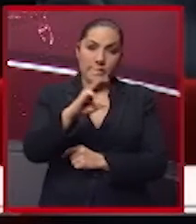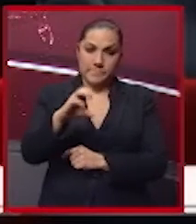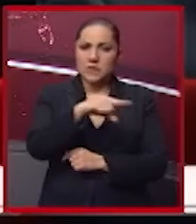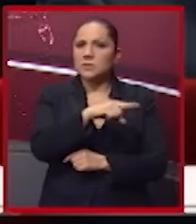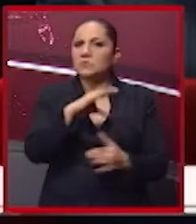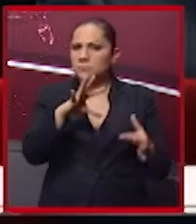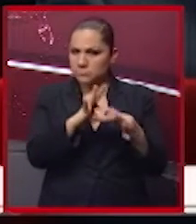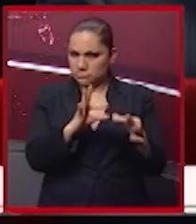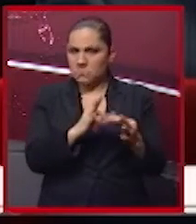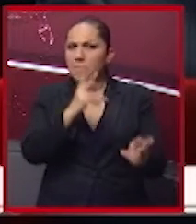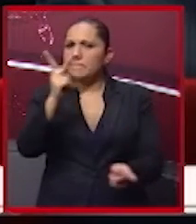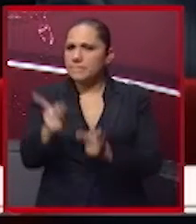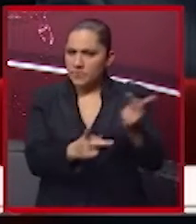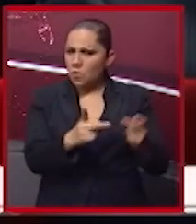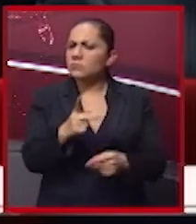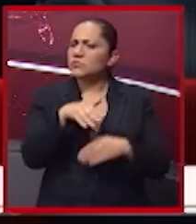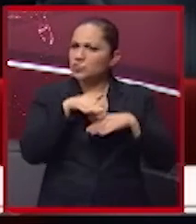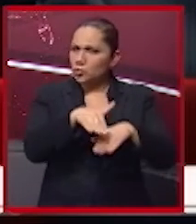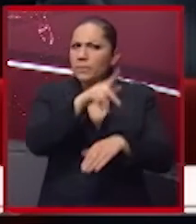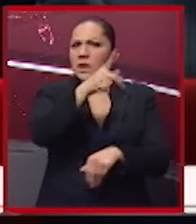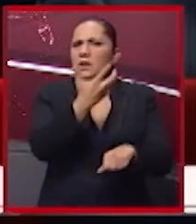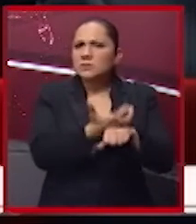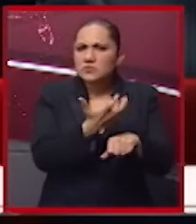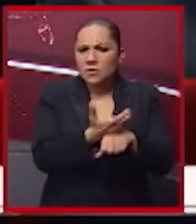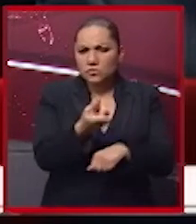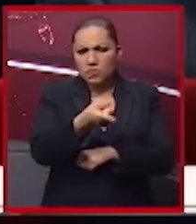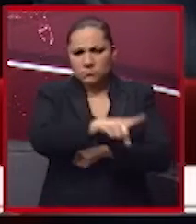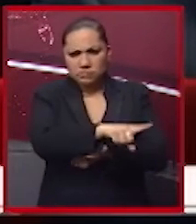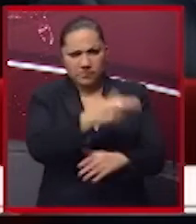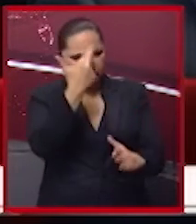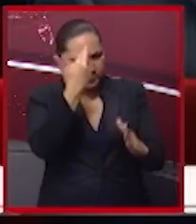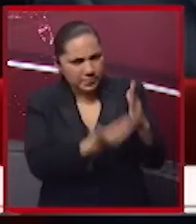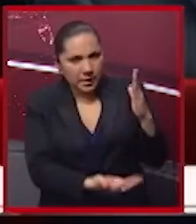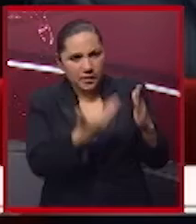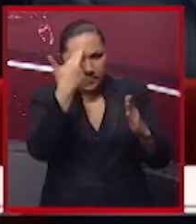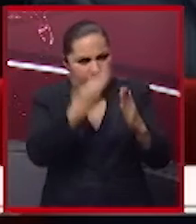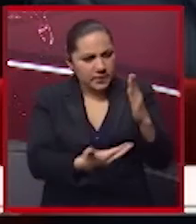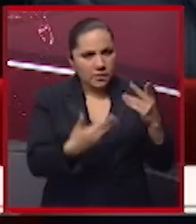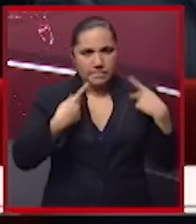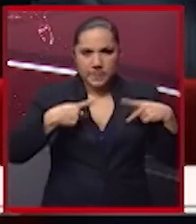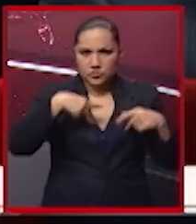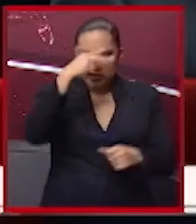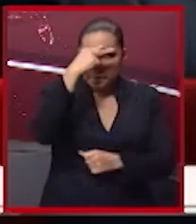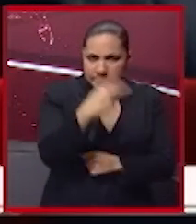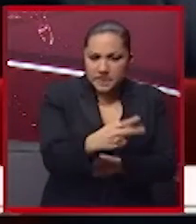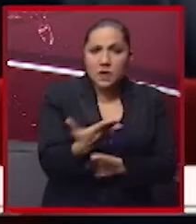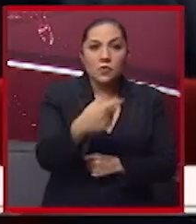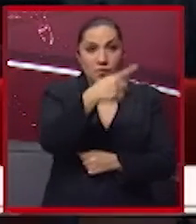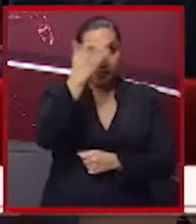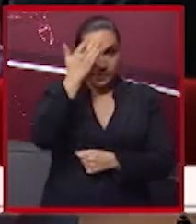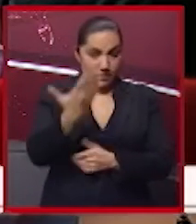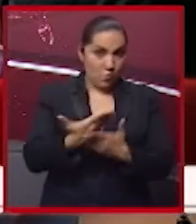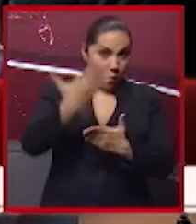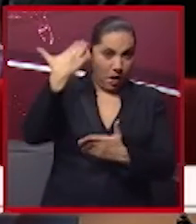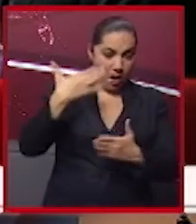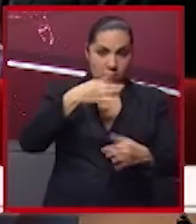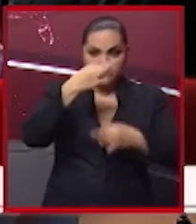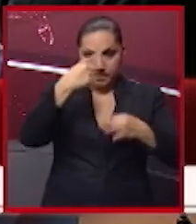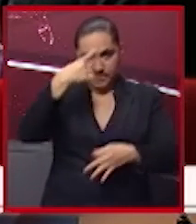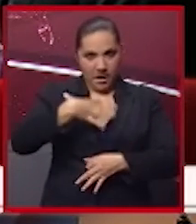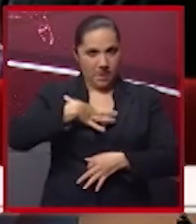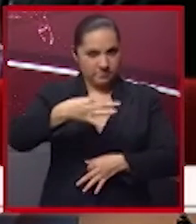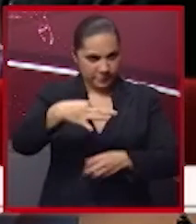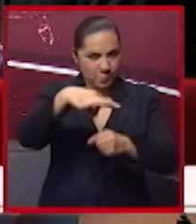los agravios del presidente Donald Trump desde que estaba en campaña, como el anuncio de la militarización de la frontera, la separación de familias,